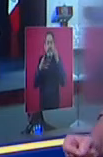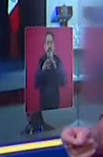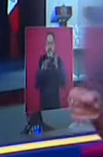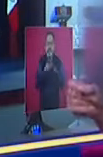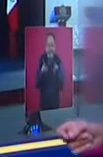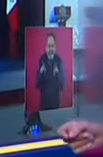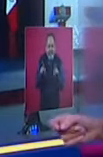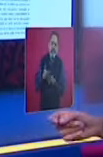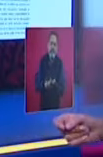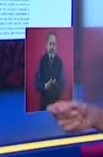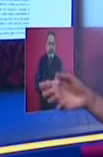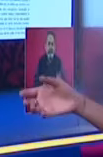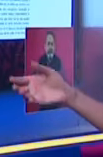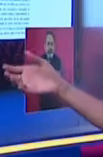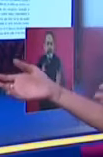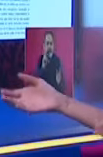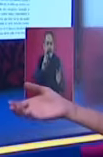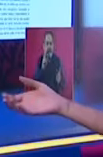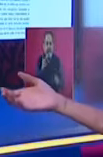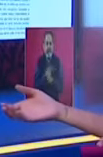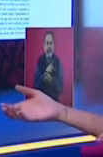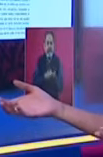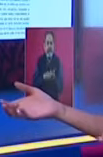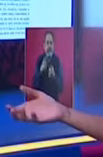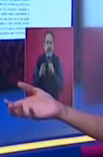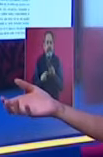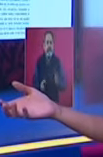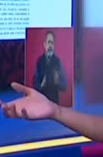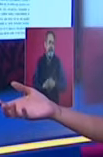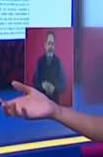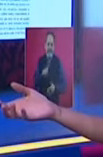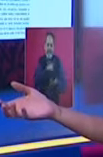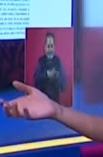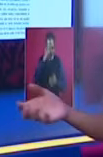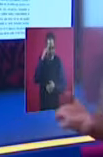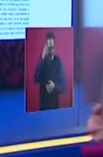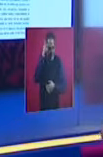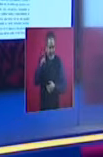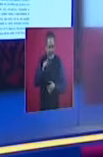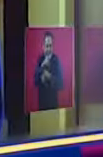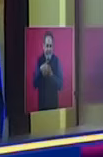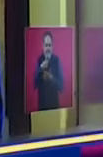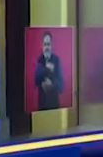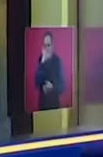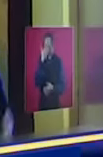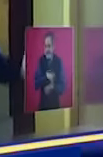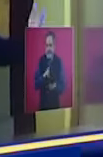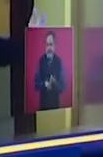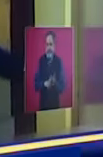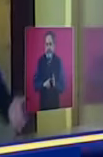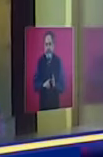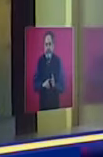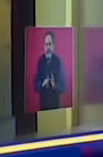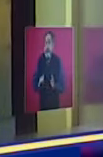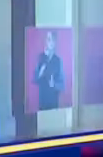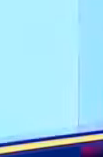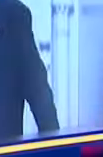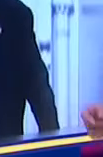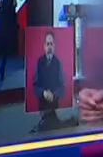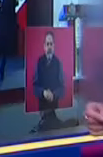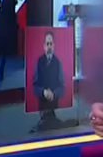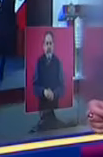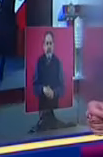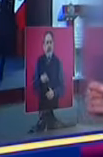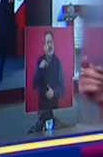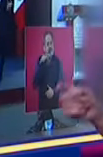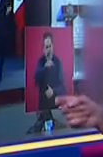Trump. En ella le pide reconsiderar su postura de cerrar la frontera con México. Además, le pidió no cobrar aranceles a los autos producidos